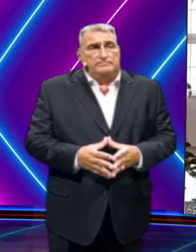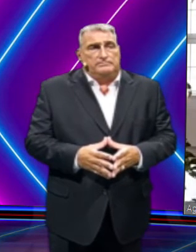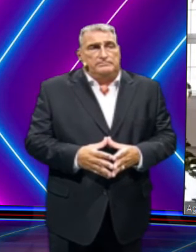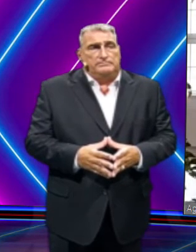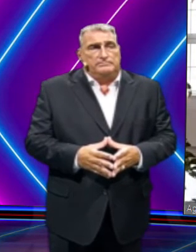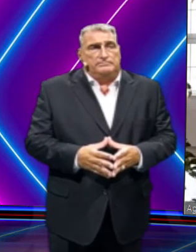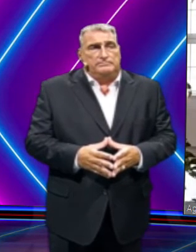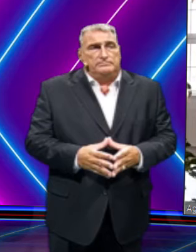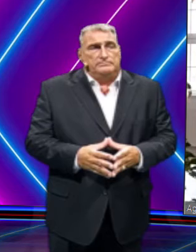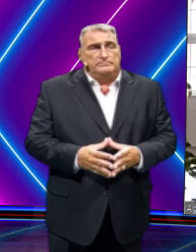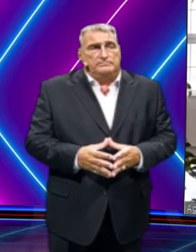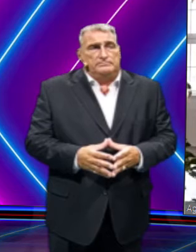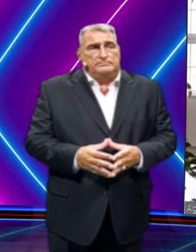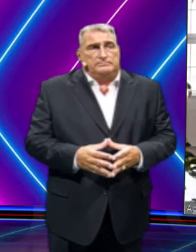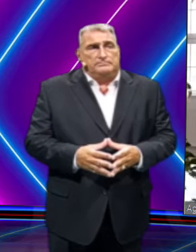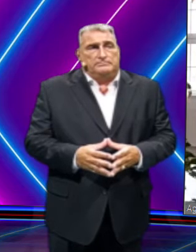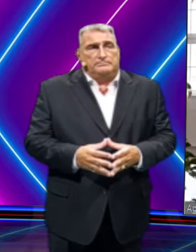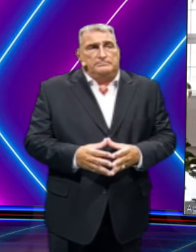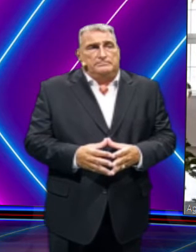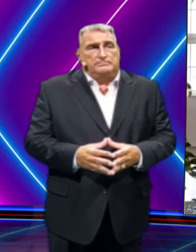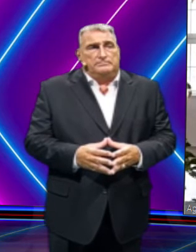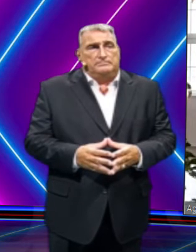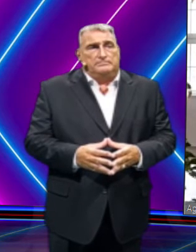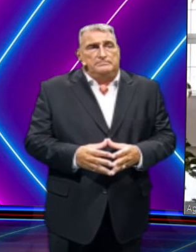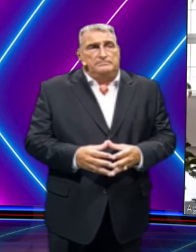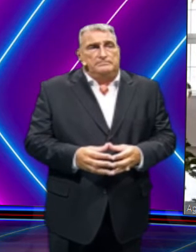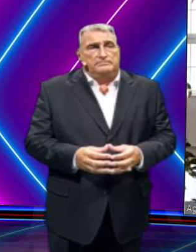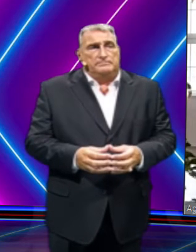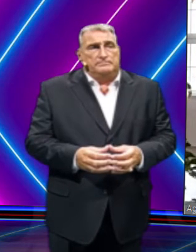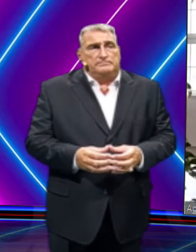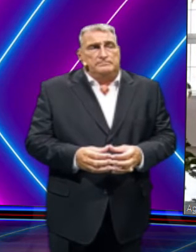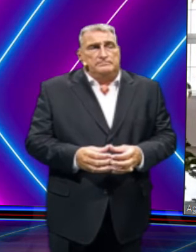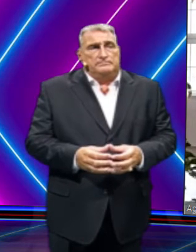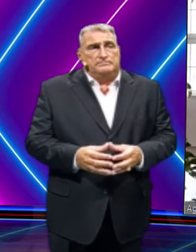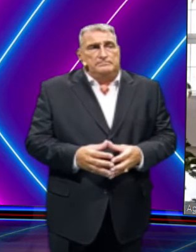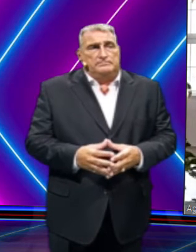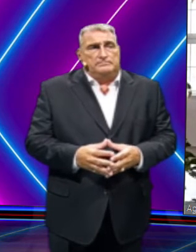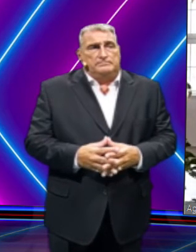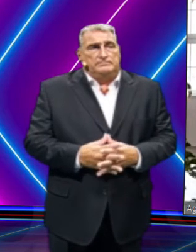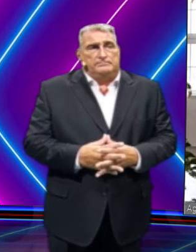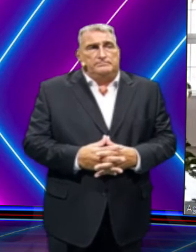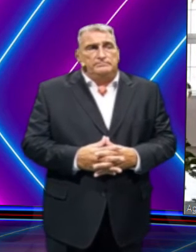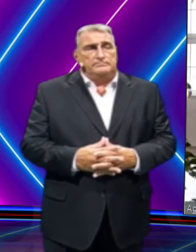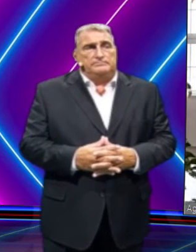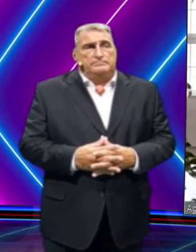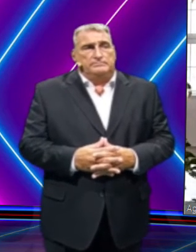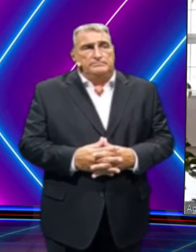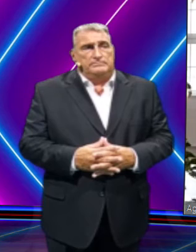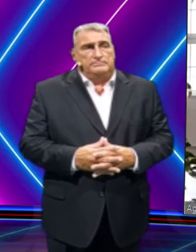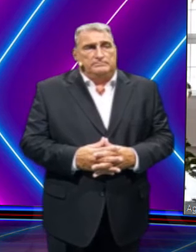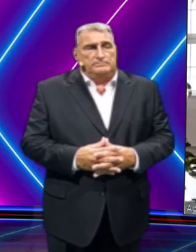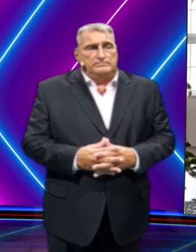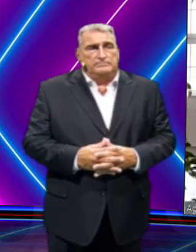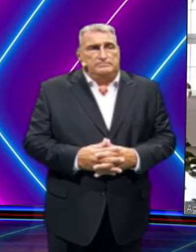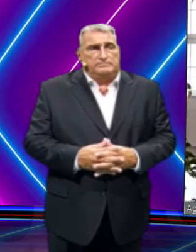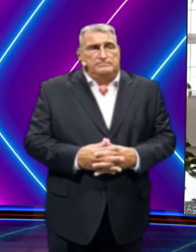habitantes. ¿Cuál es el elemento que hace que Argentina esté culo de perro dentro de la cantidad de